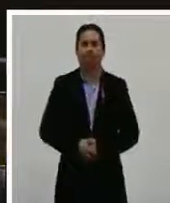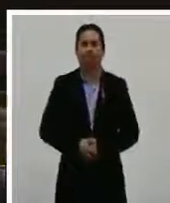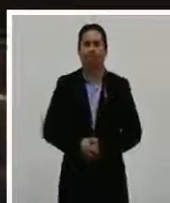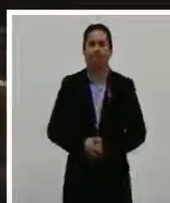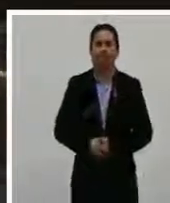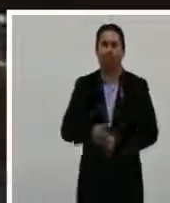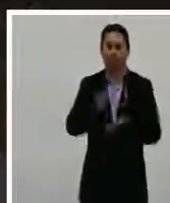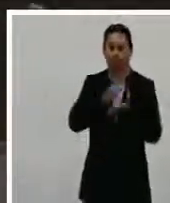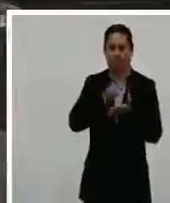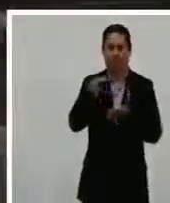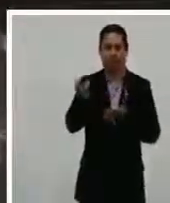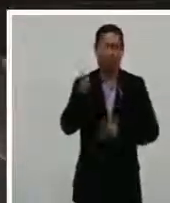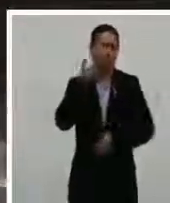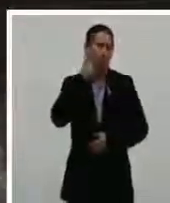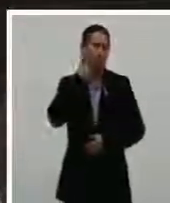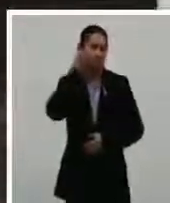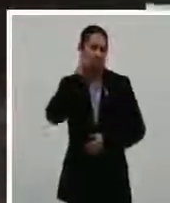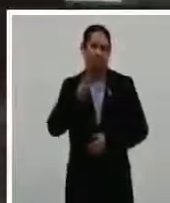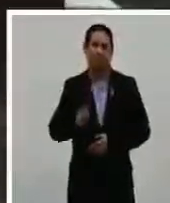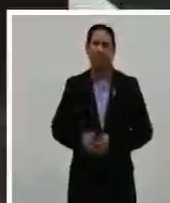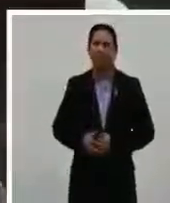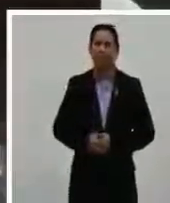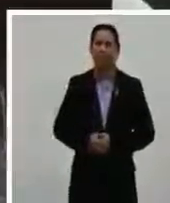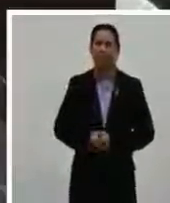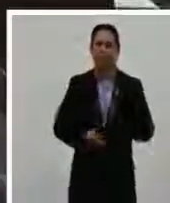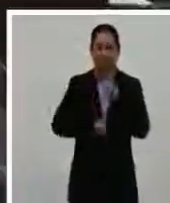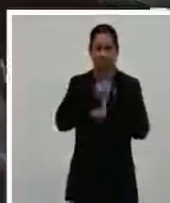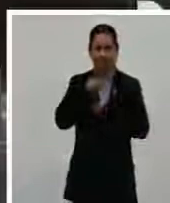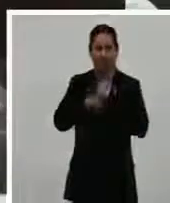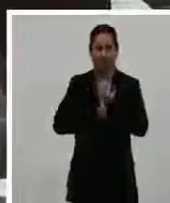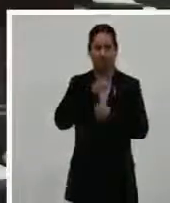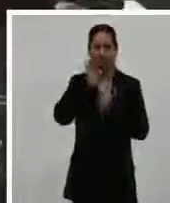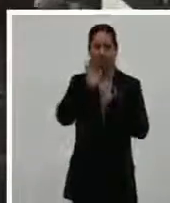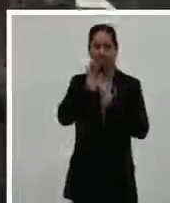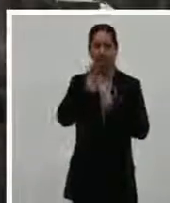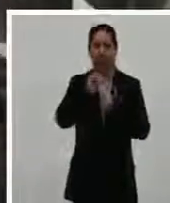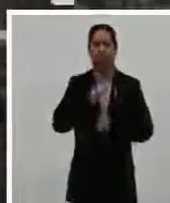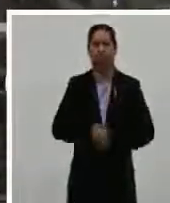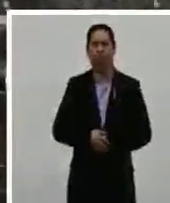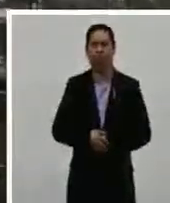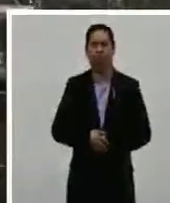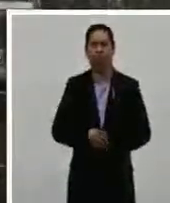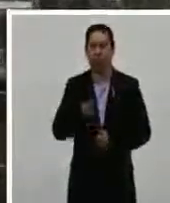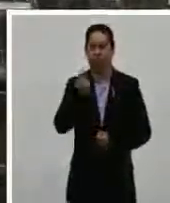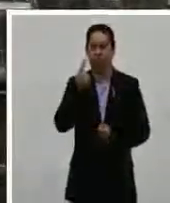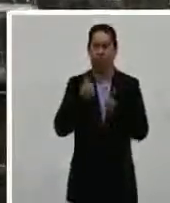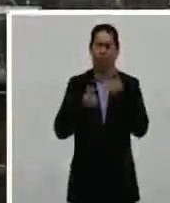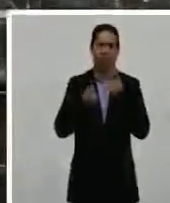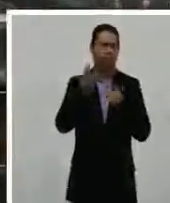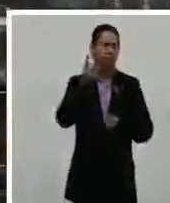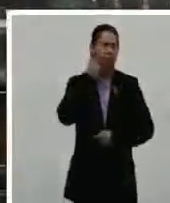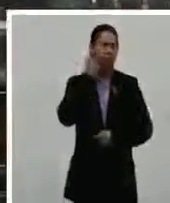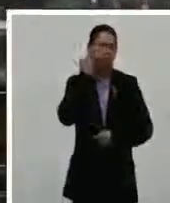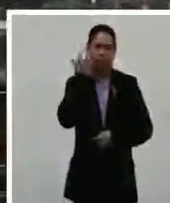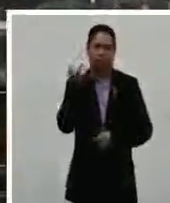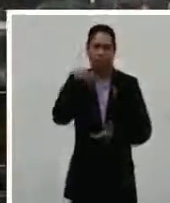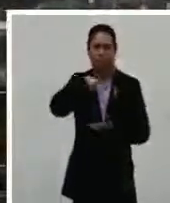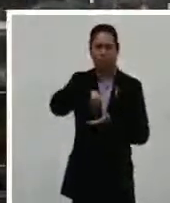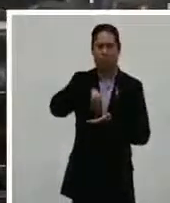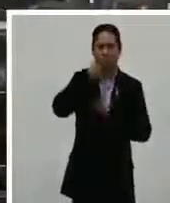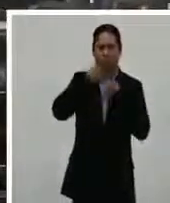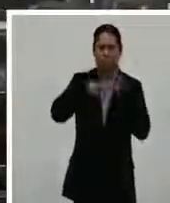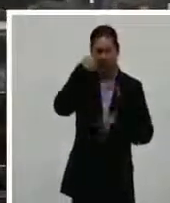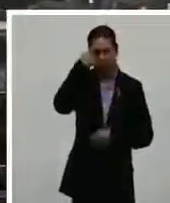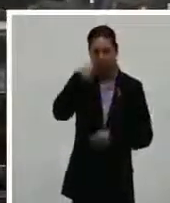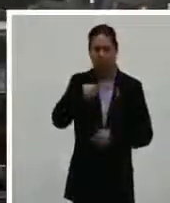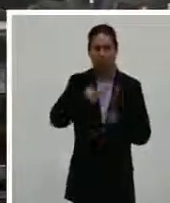gracias diputada secretaria esta discusión el dictamen presentado si alguna o alguno de los legisladores desea hacer